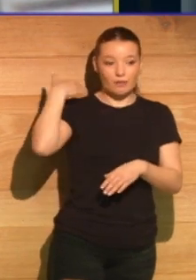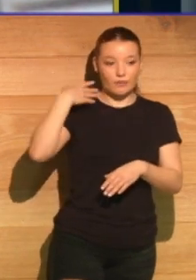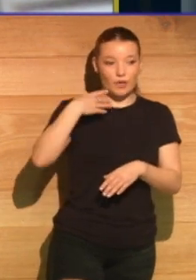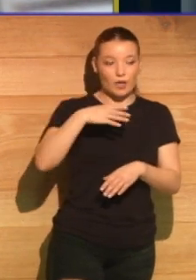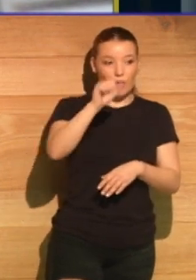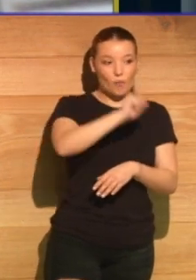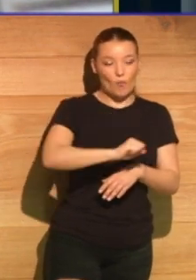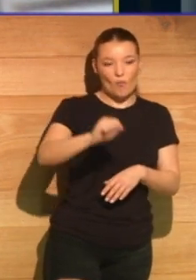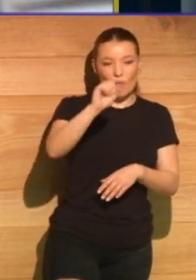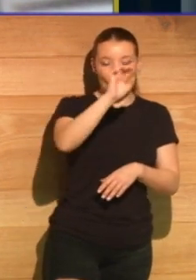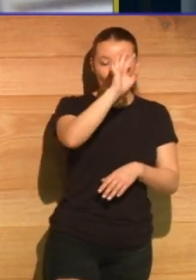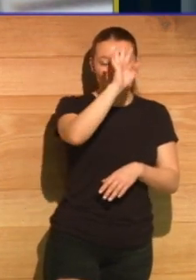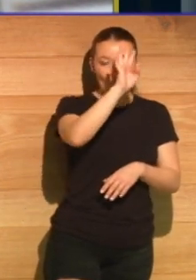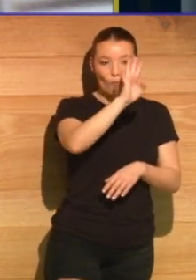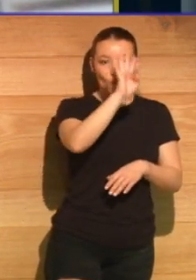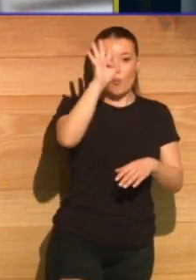Entre qué era,